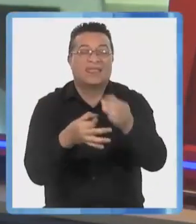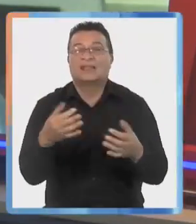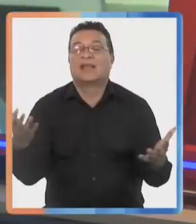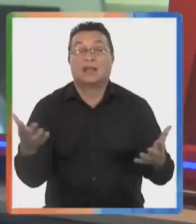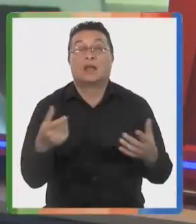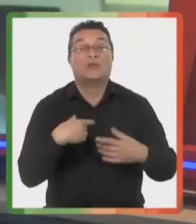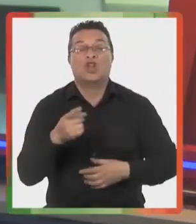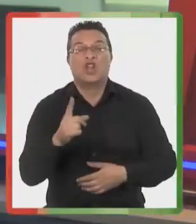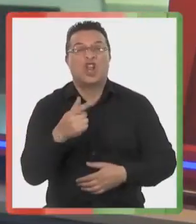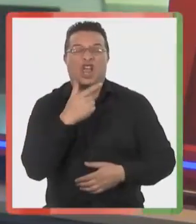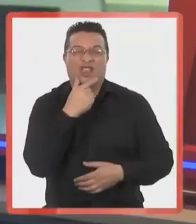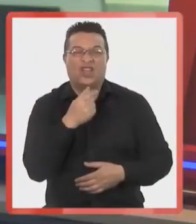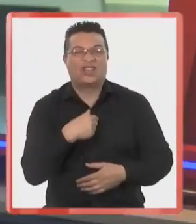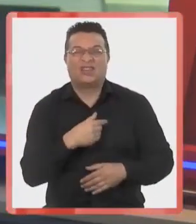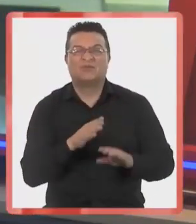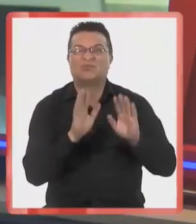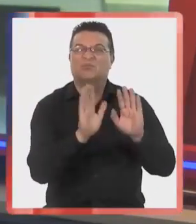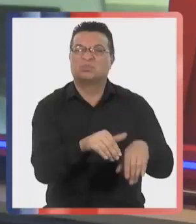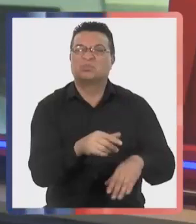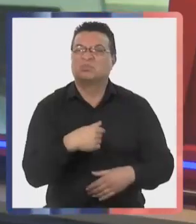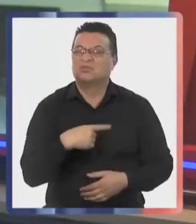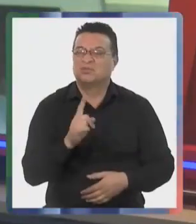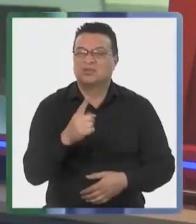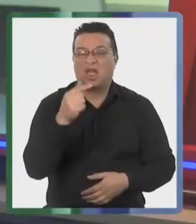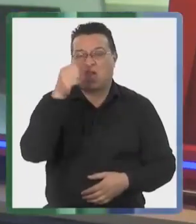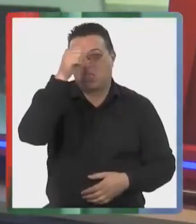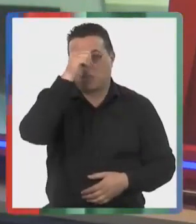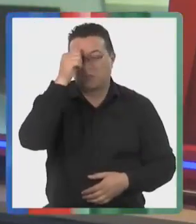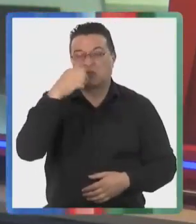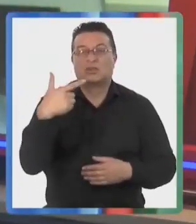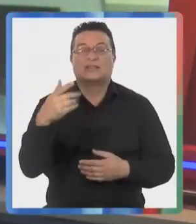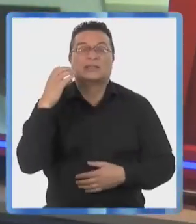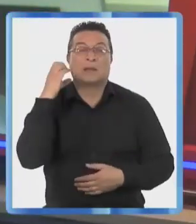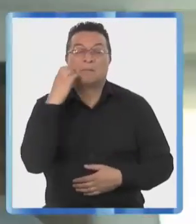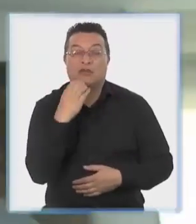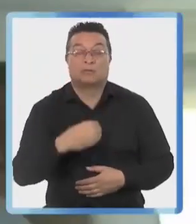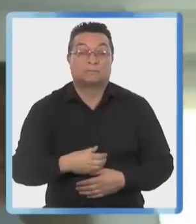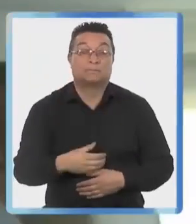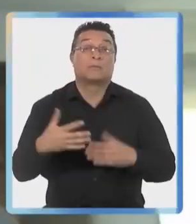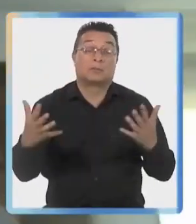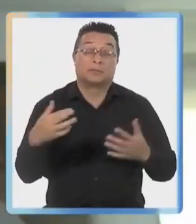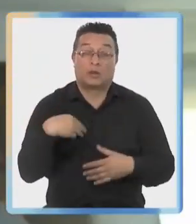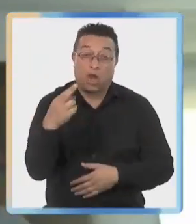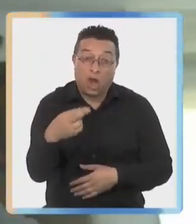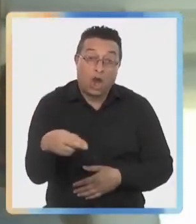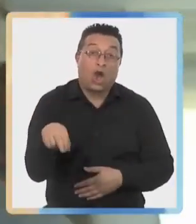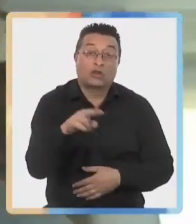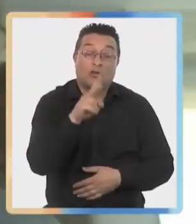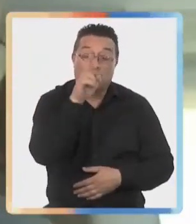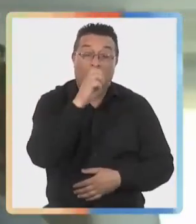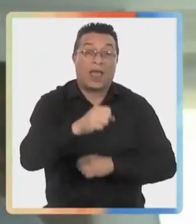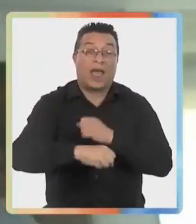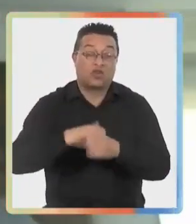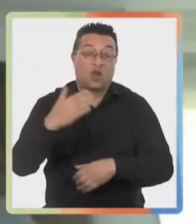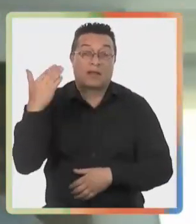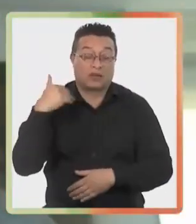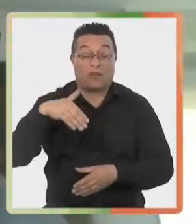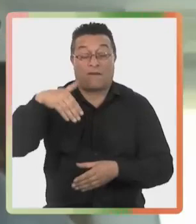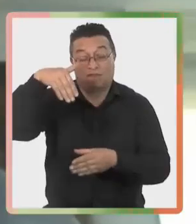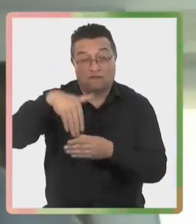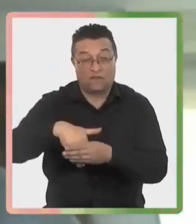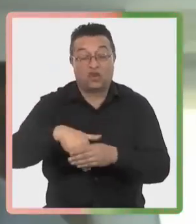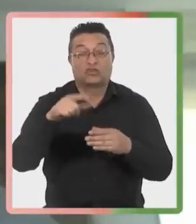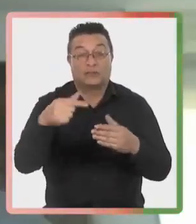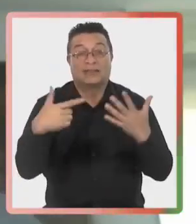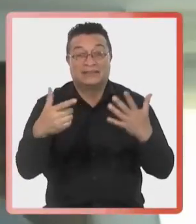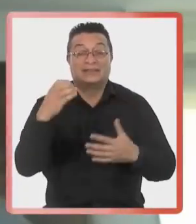pasa si yo no tengo muchas ganas de votar y no quiero ir el domingo 7 de mayo? Bueno, nuevamente, como lo fue el año pasado, el voto para el